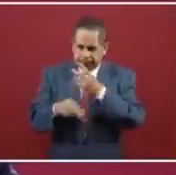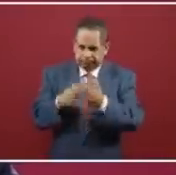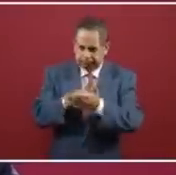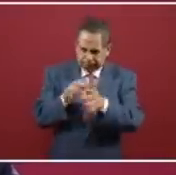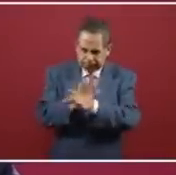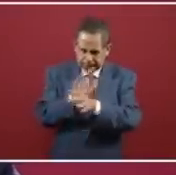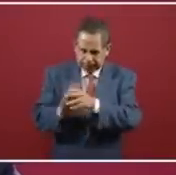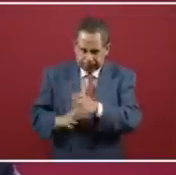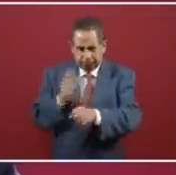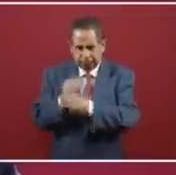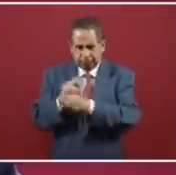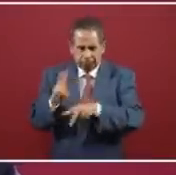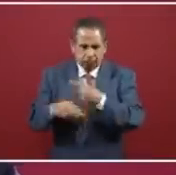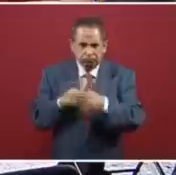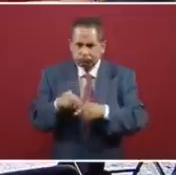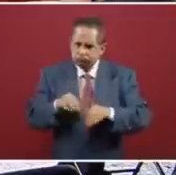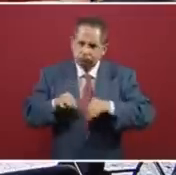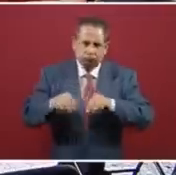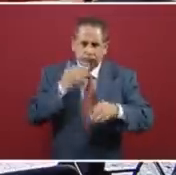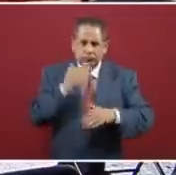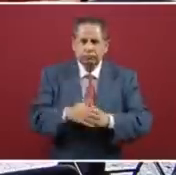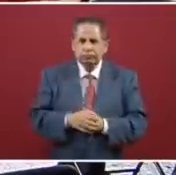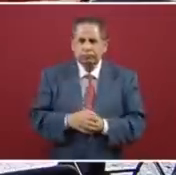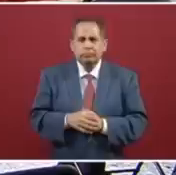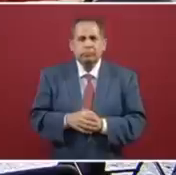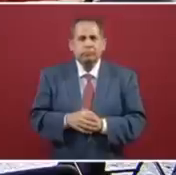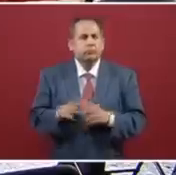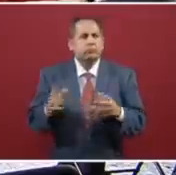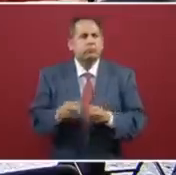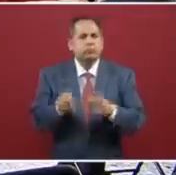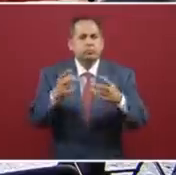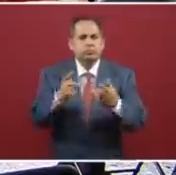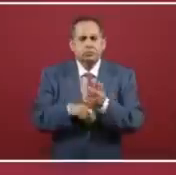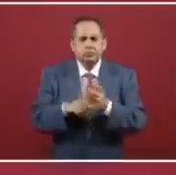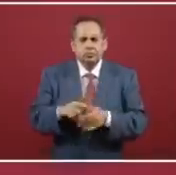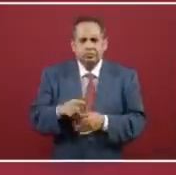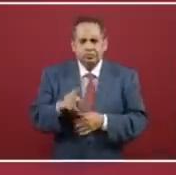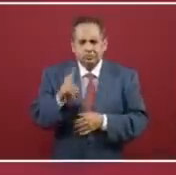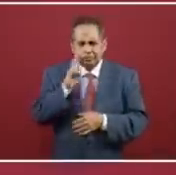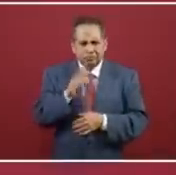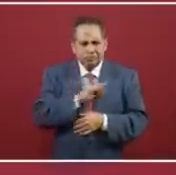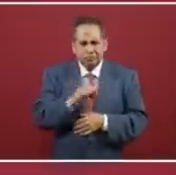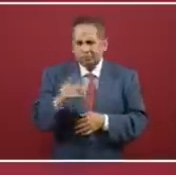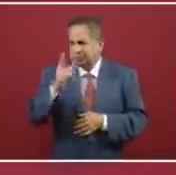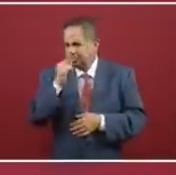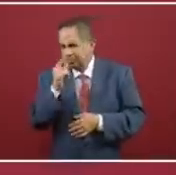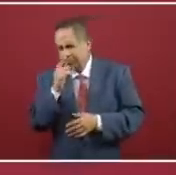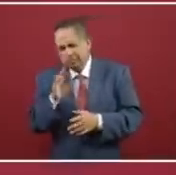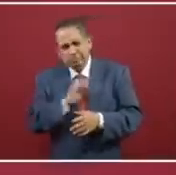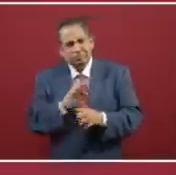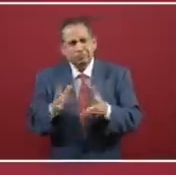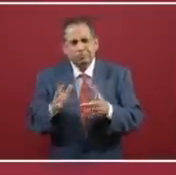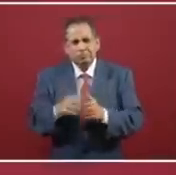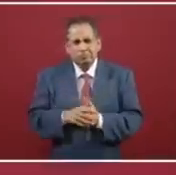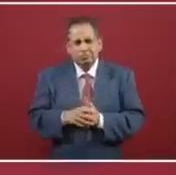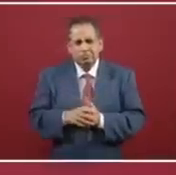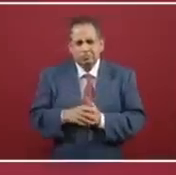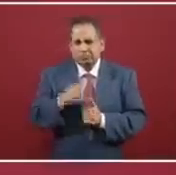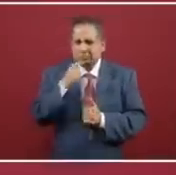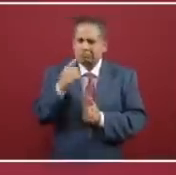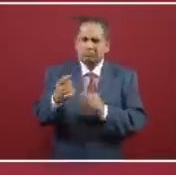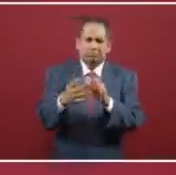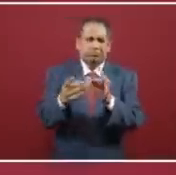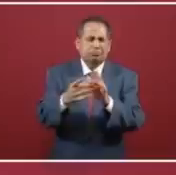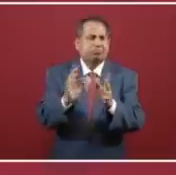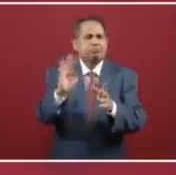hicimos los ajustes necesarios para poder operar cuanto son pues sería un poquito como la policía si yo le digo